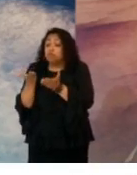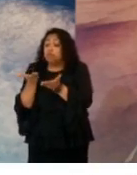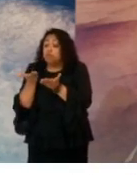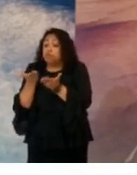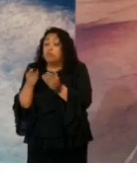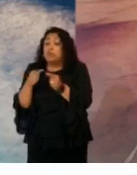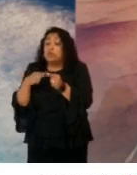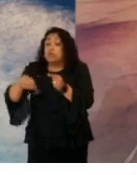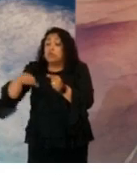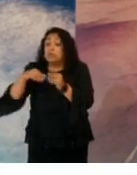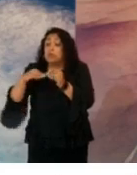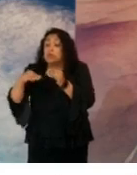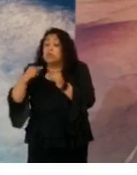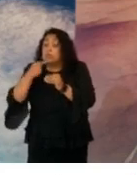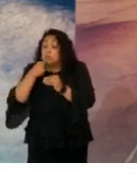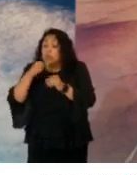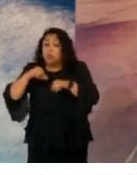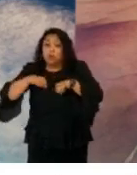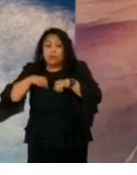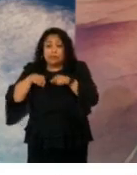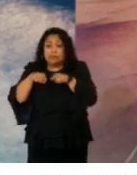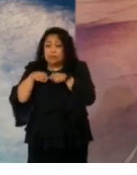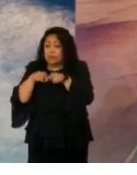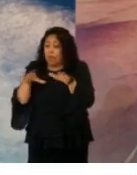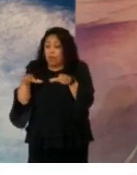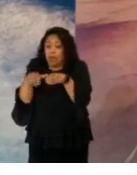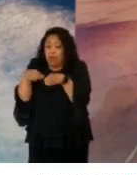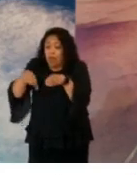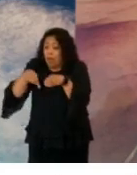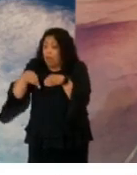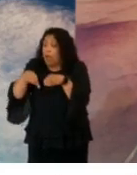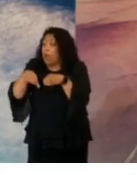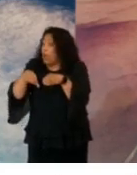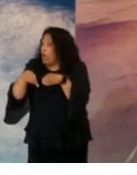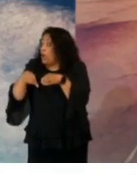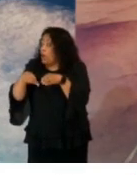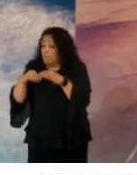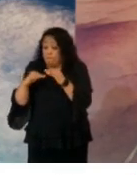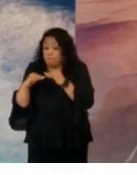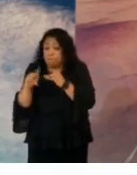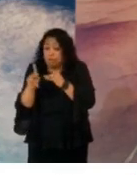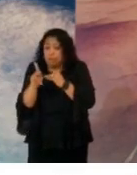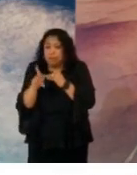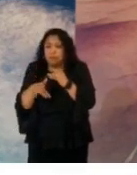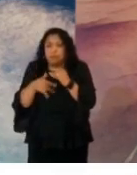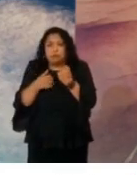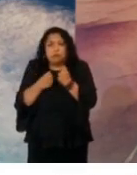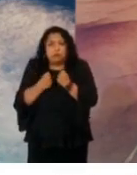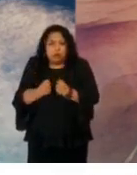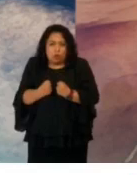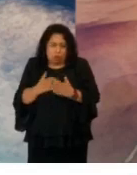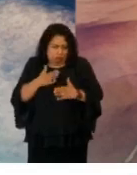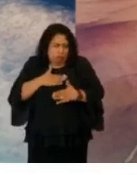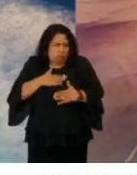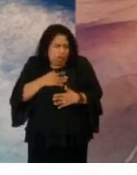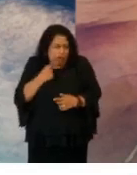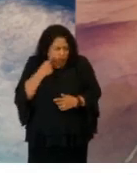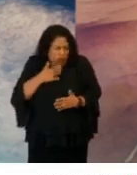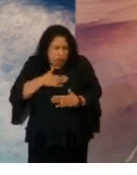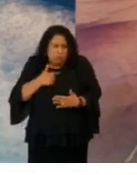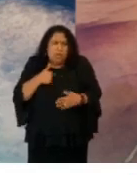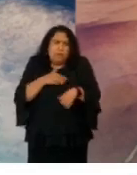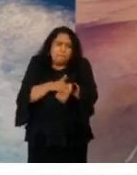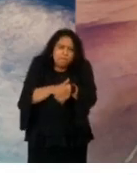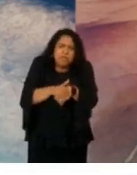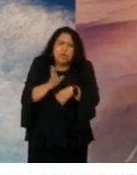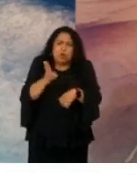entre niños y adolescentes que se mantienen en ese grupo porque cuando tú estés con un par te sientes más seguro. Por lo menos a mí me pasa mucho que con mis